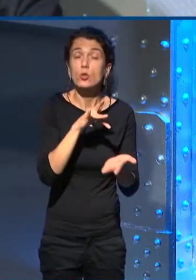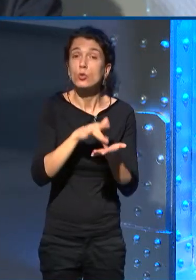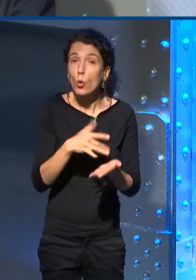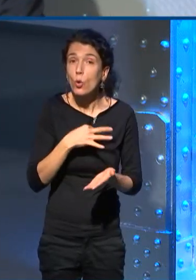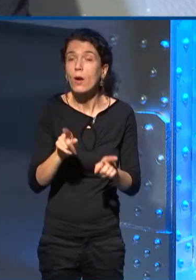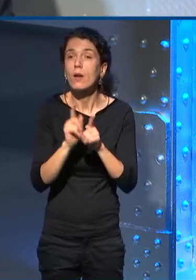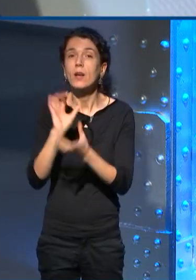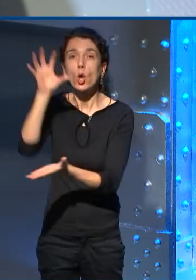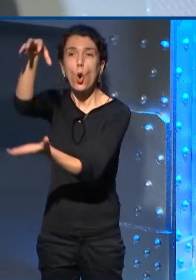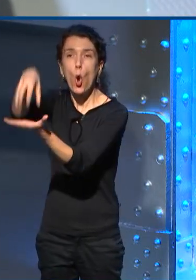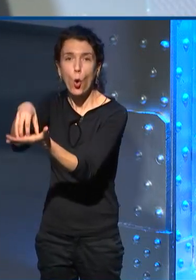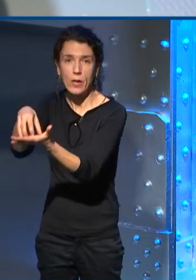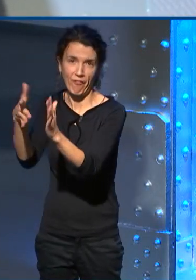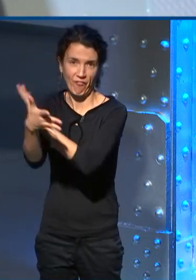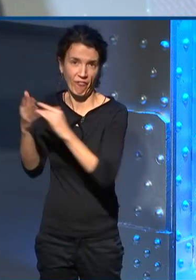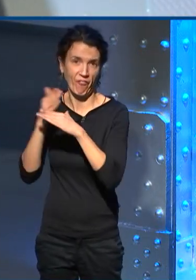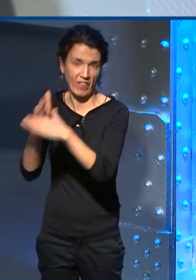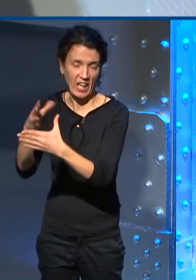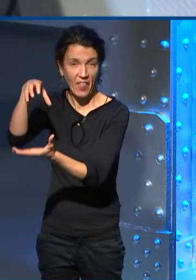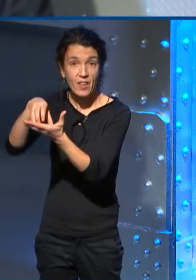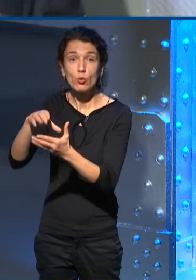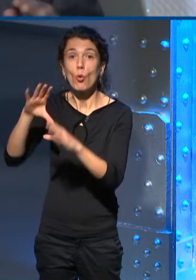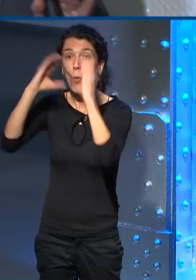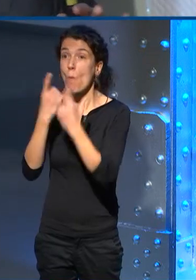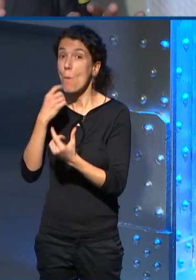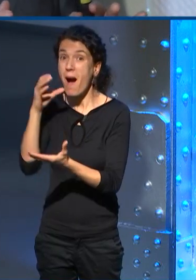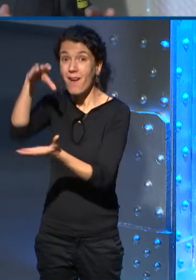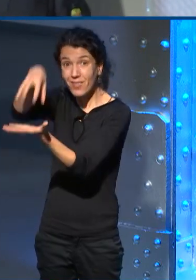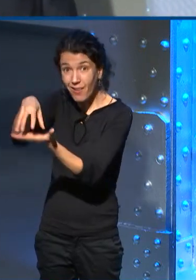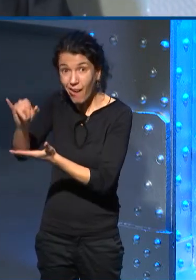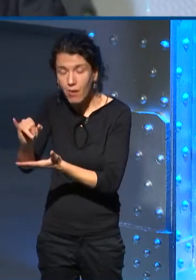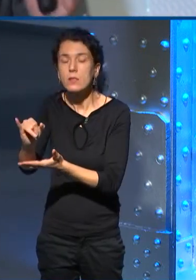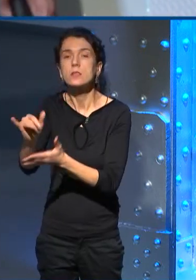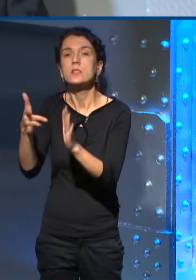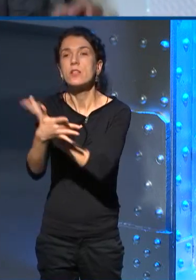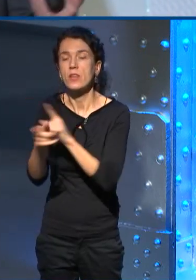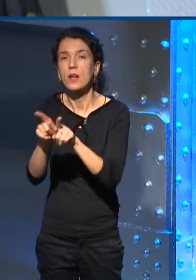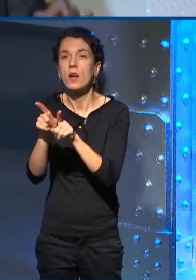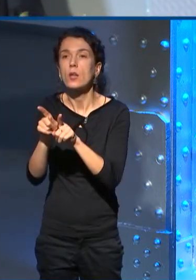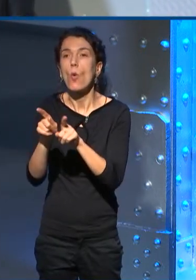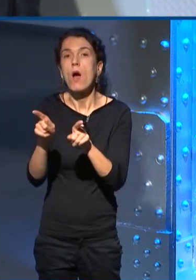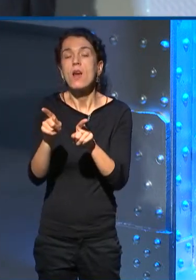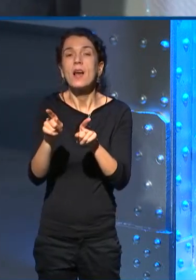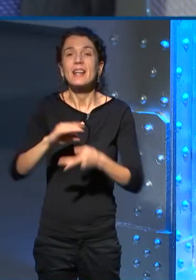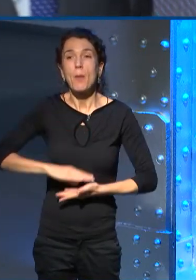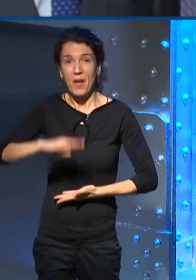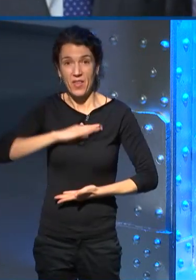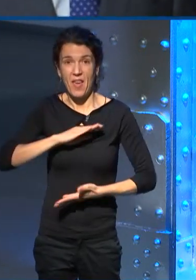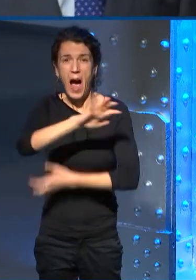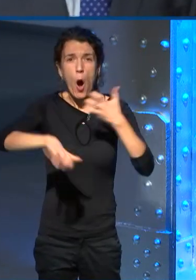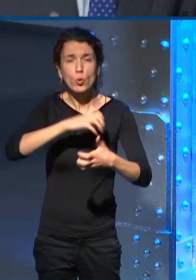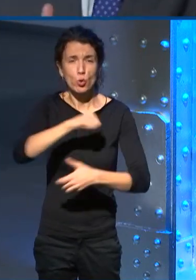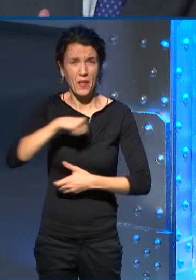una colonia permanente en Marte, pues eso iba a tener un efecto que la capacidad de autodestrucción de la especie